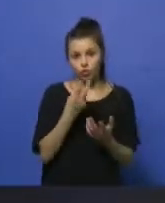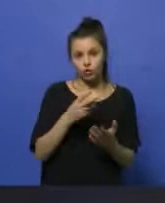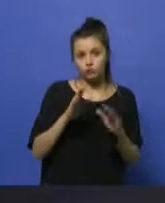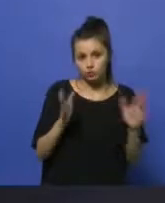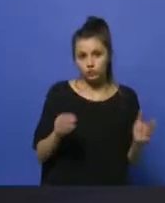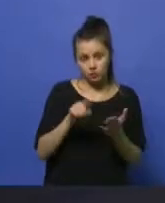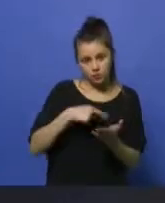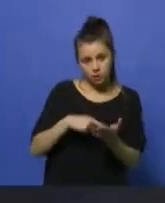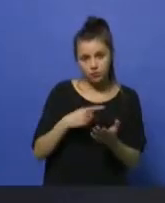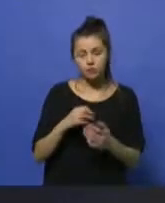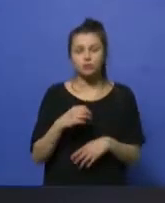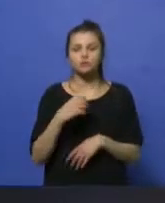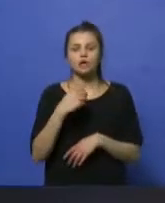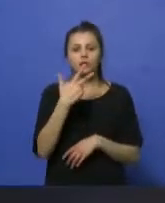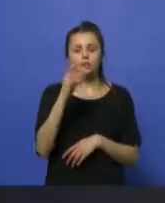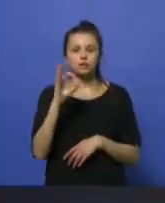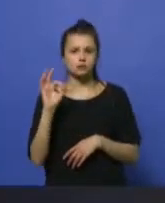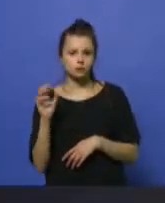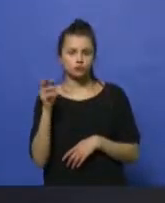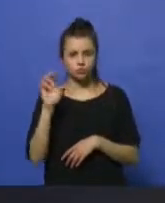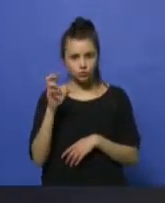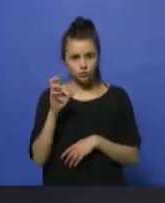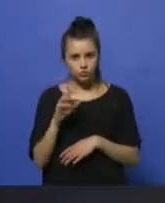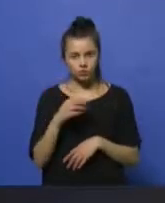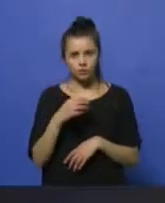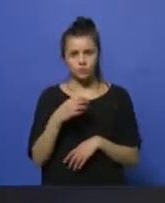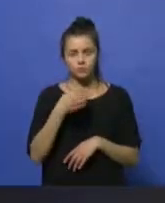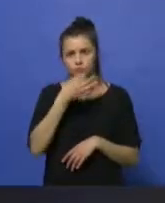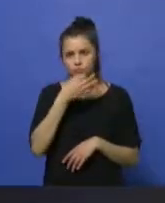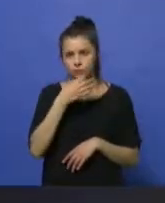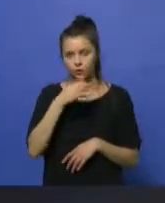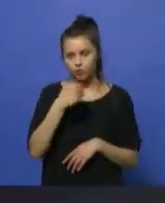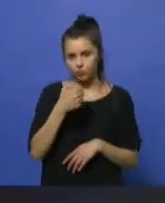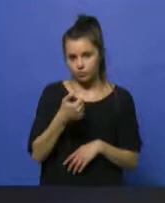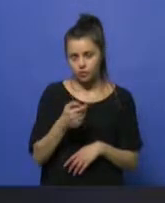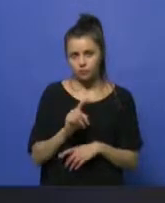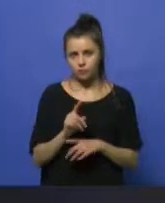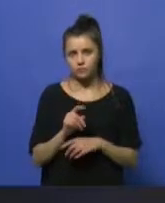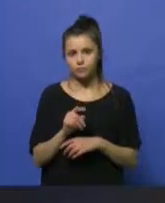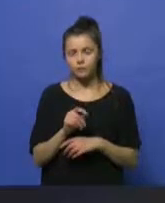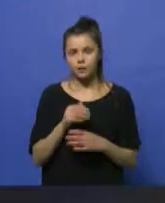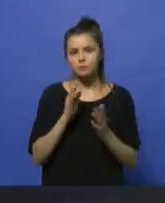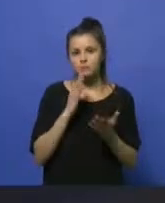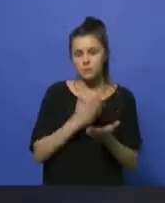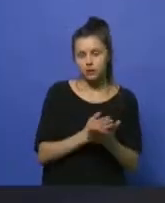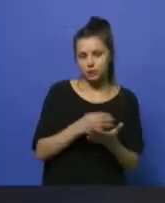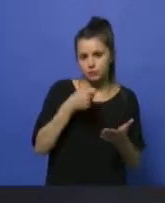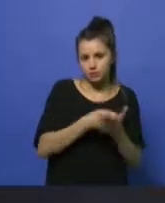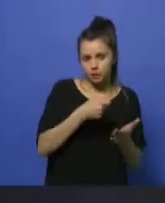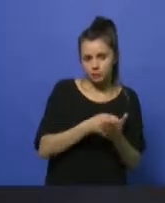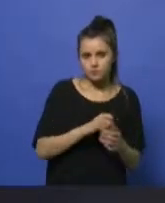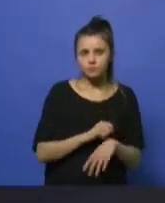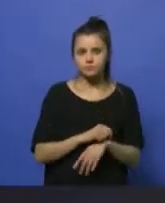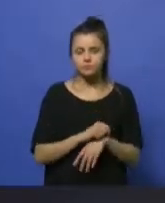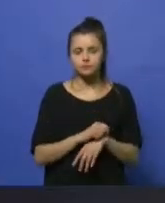caso de que no supere los $300 de compra. Si lo llega a superar, va a tener que pagar la mitad del arancel, ni siquiera el arancel completo que se